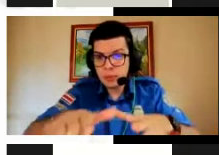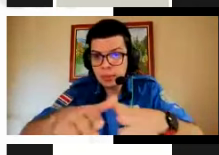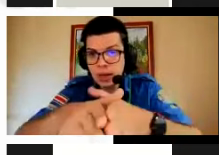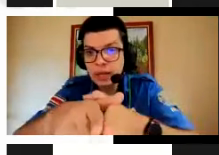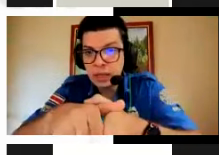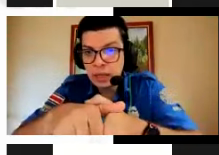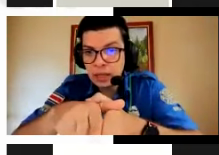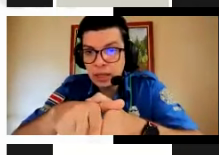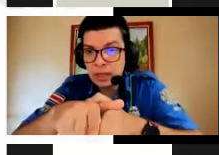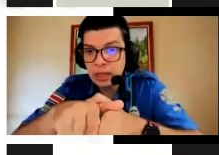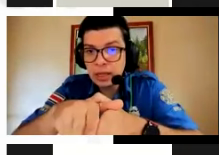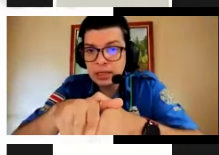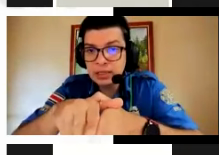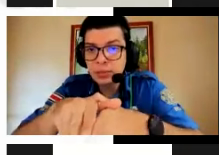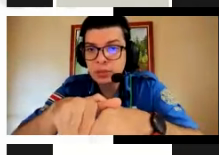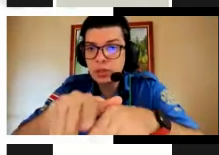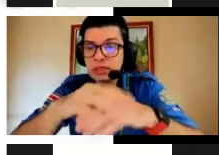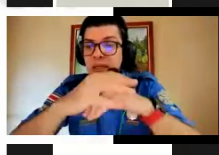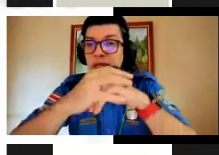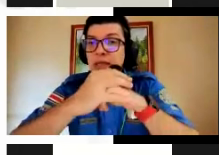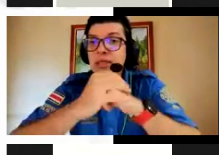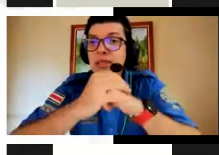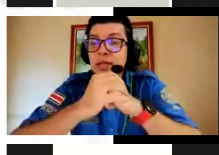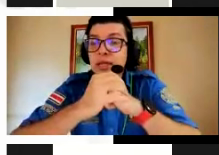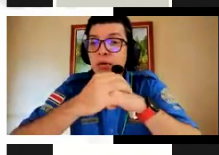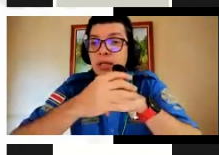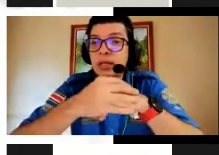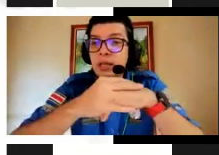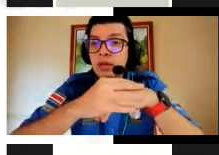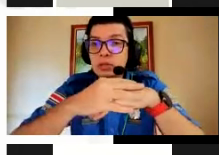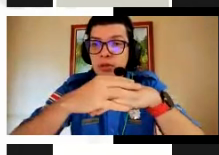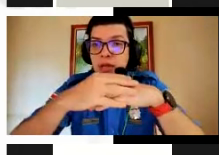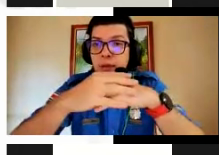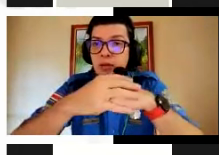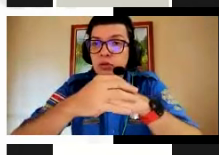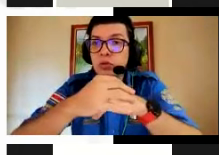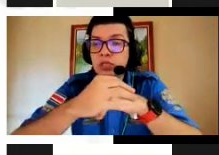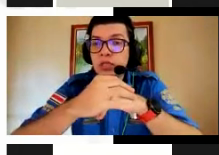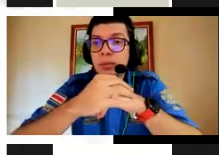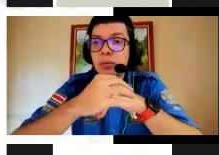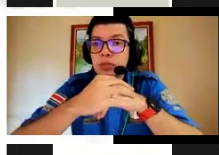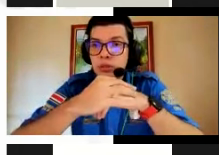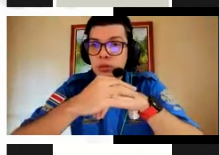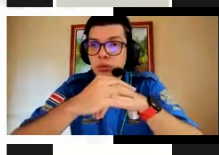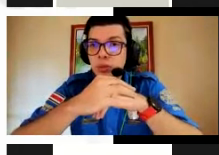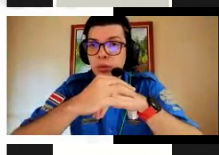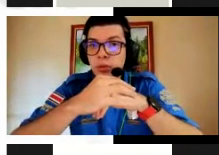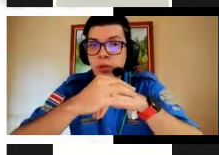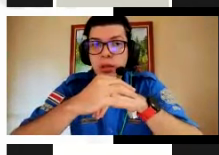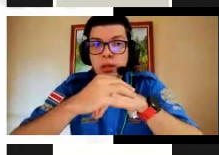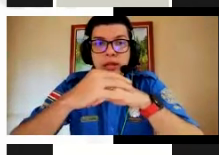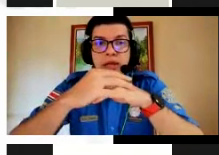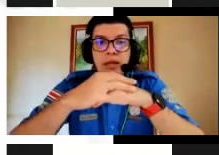podemos ver por ahí, indica que esas personas llegaron a tener inclusive quemados un 80% de su